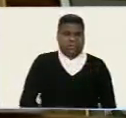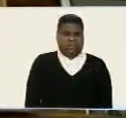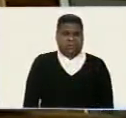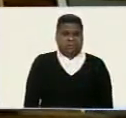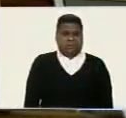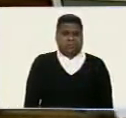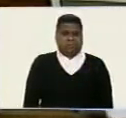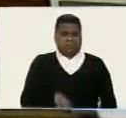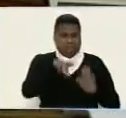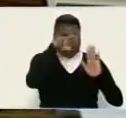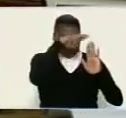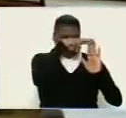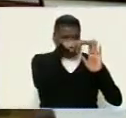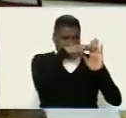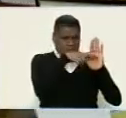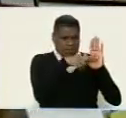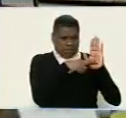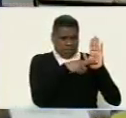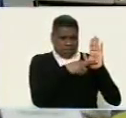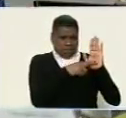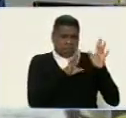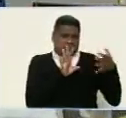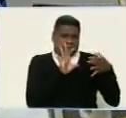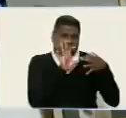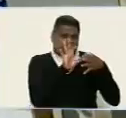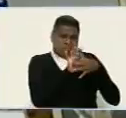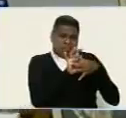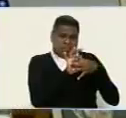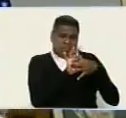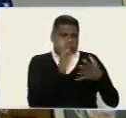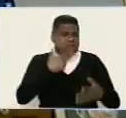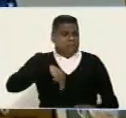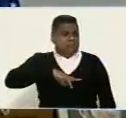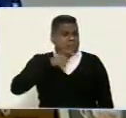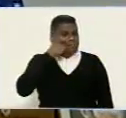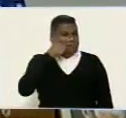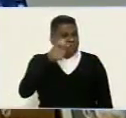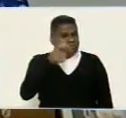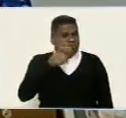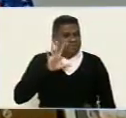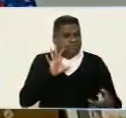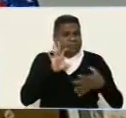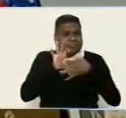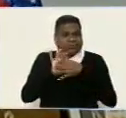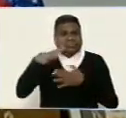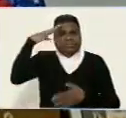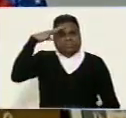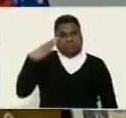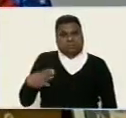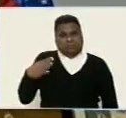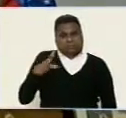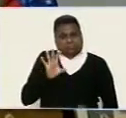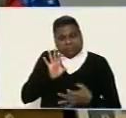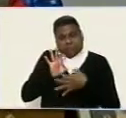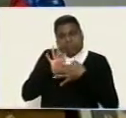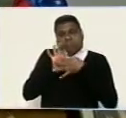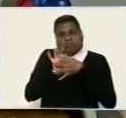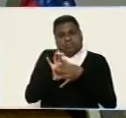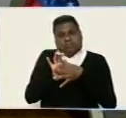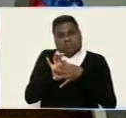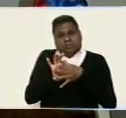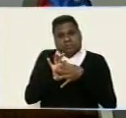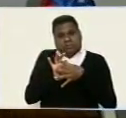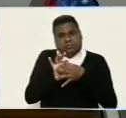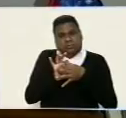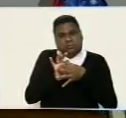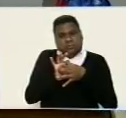receta. Es la unidad de nuestro pueblo y la unidad de nuestra Fuerza Armada. Esa es la